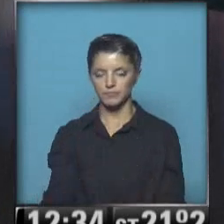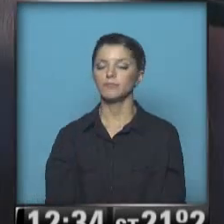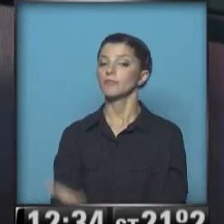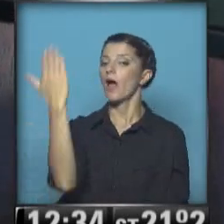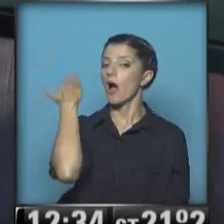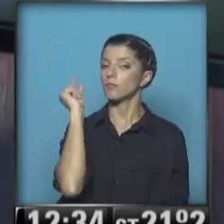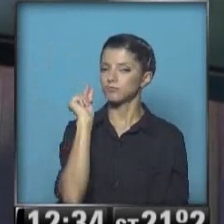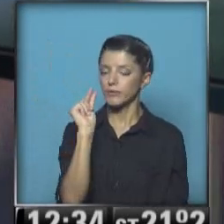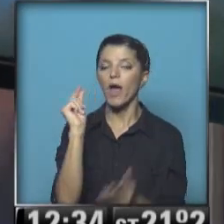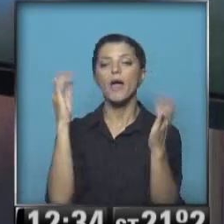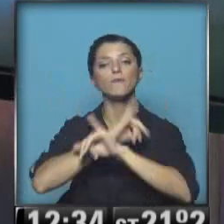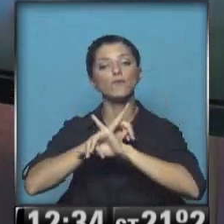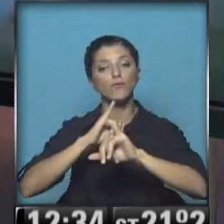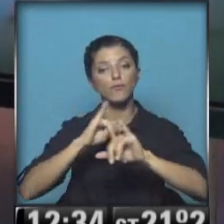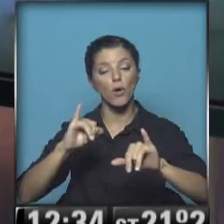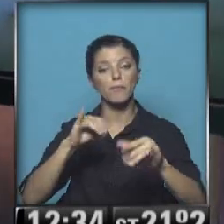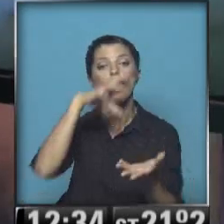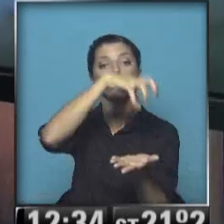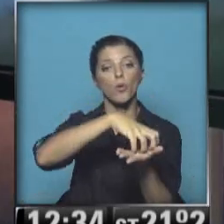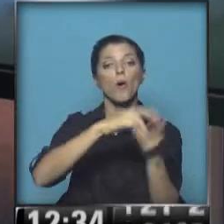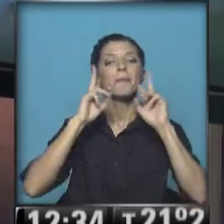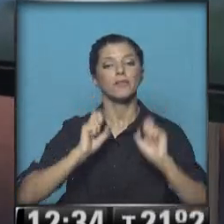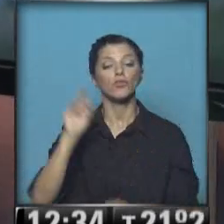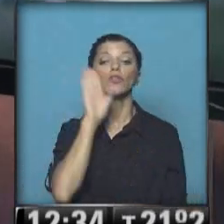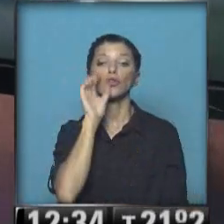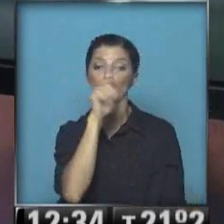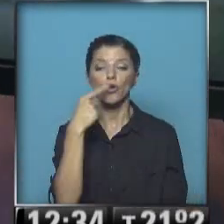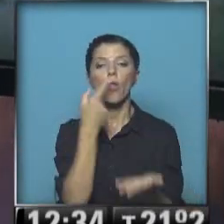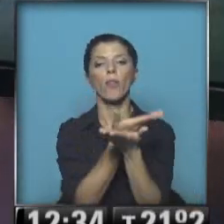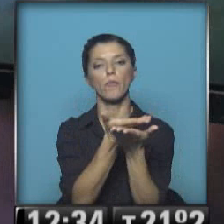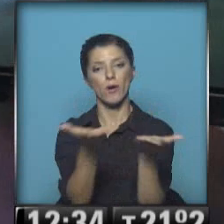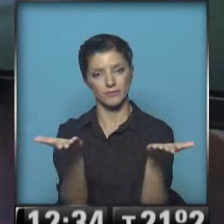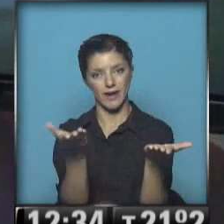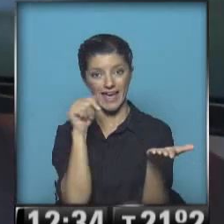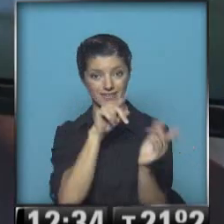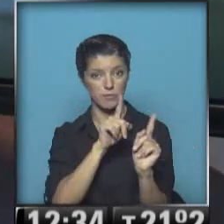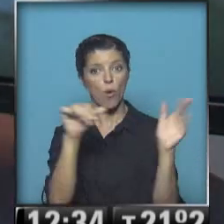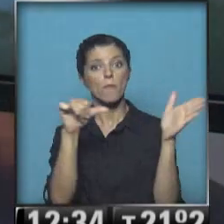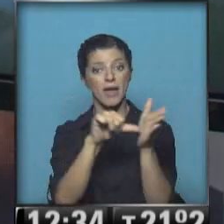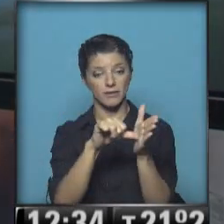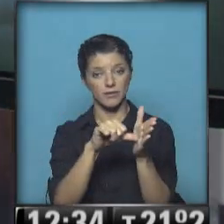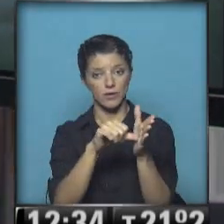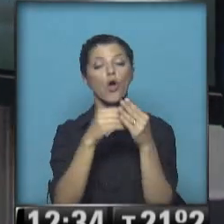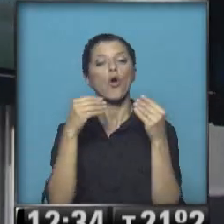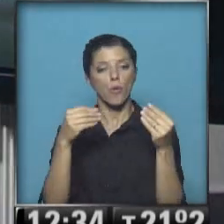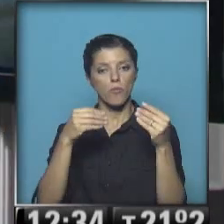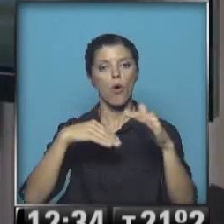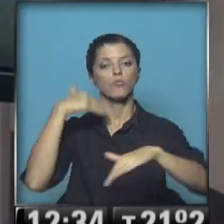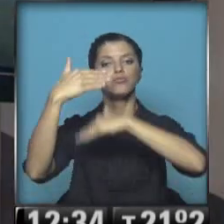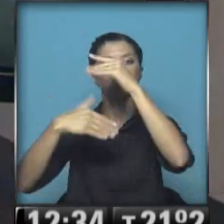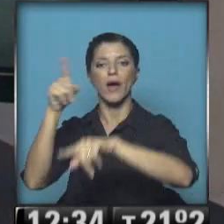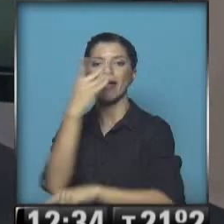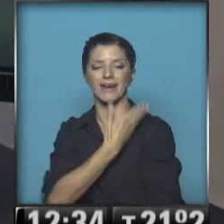de inteligencia de los Estados Unidos da cuenta de la incidencia de ese país en el crecimiento del